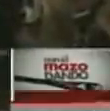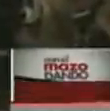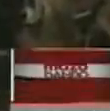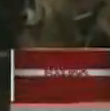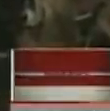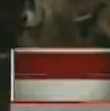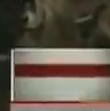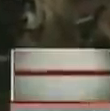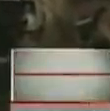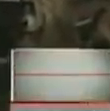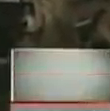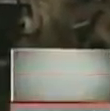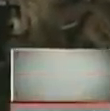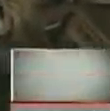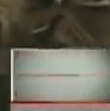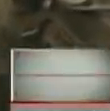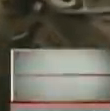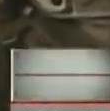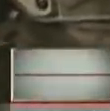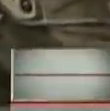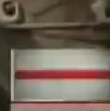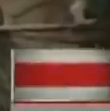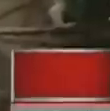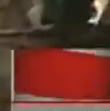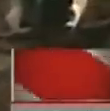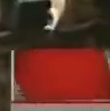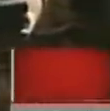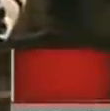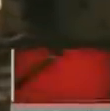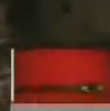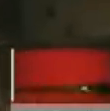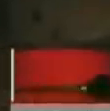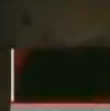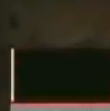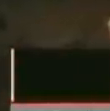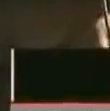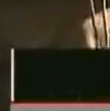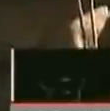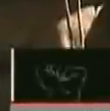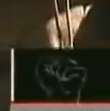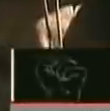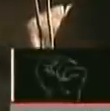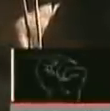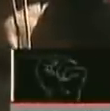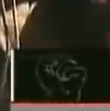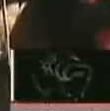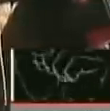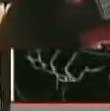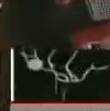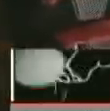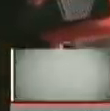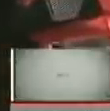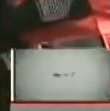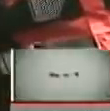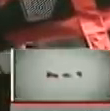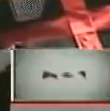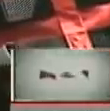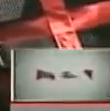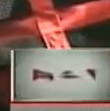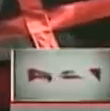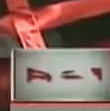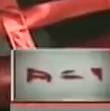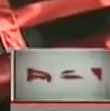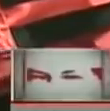pueblo pacífico. Una operación diseñada para hacer daño, para causarle daño a sus